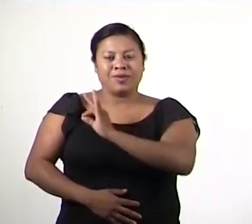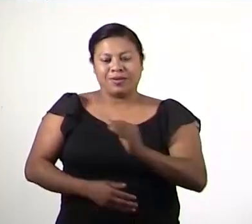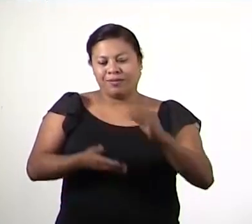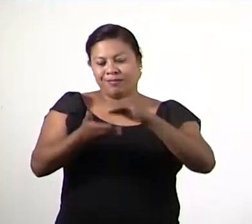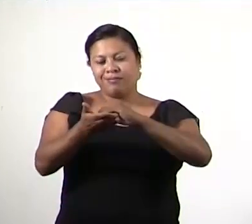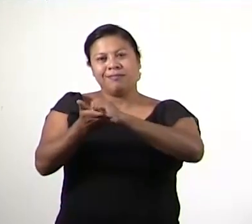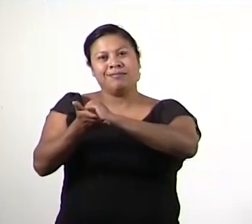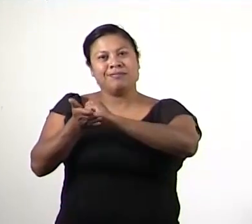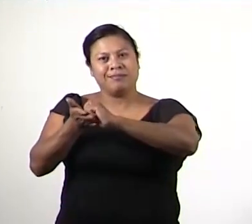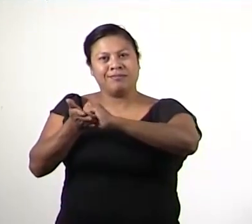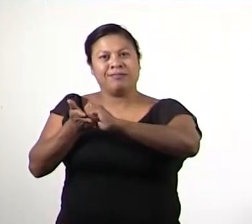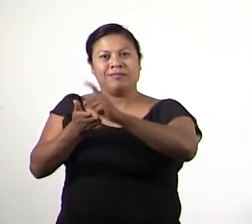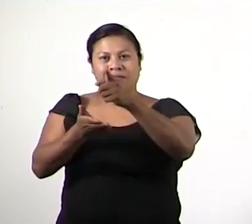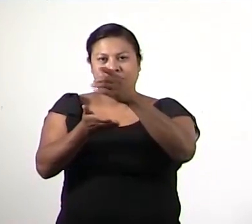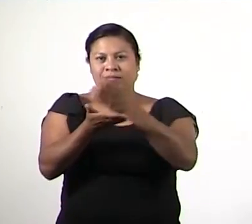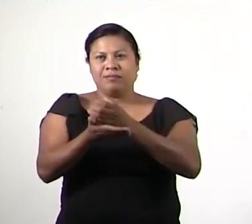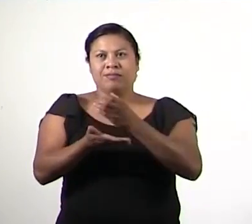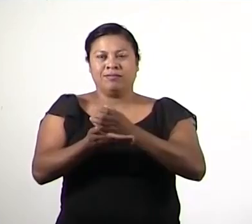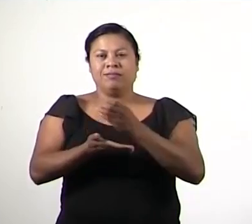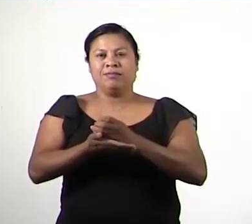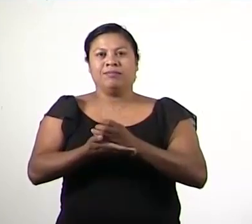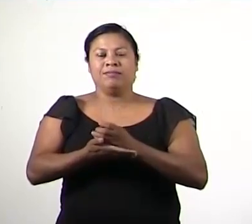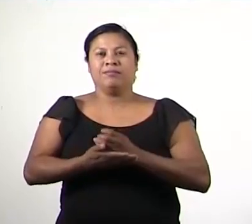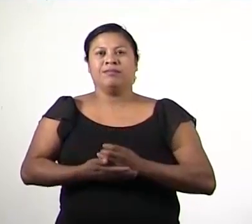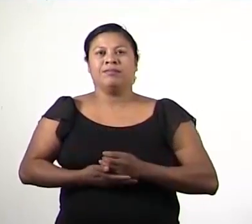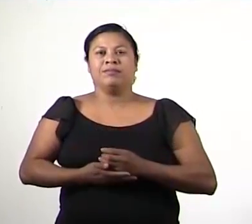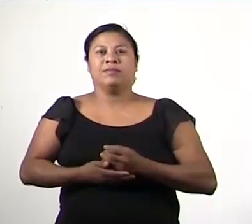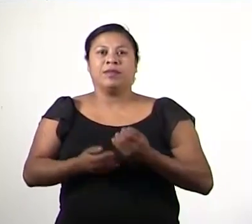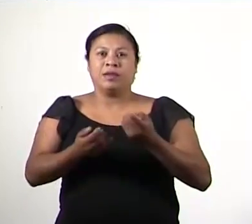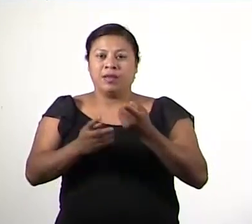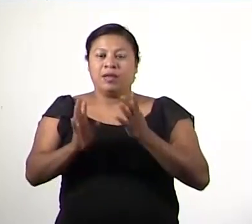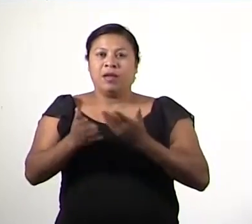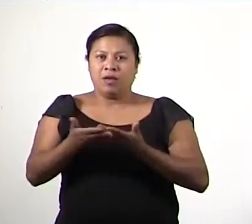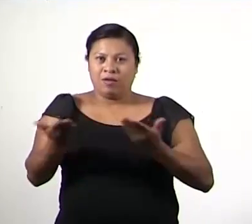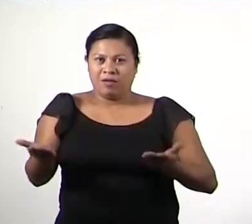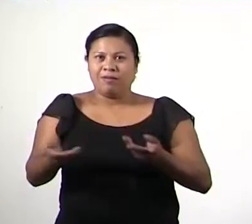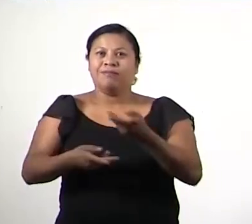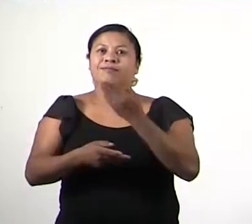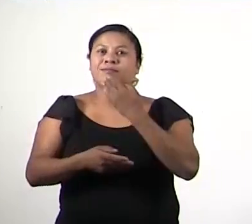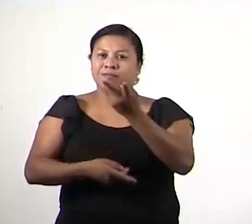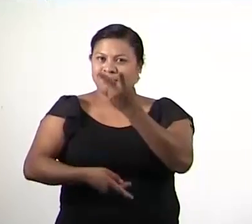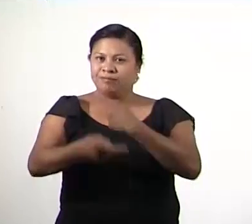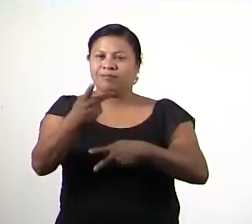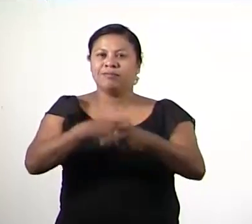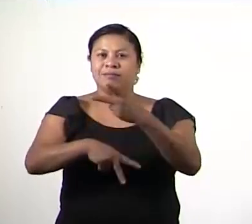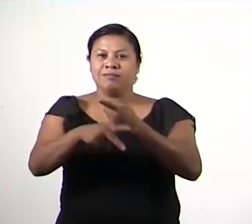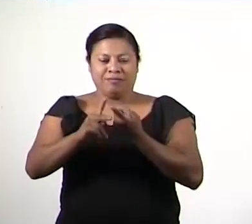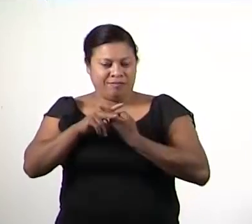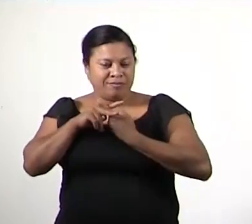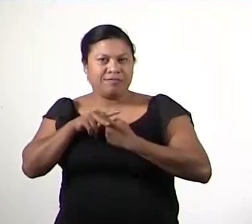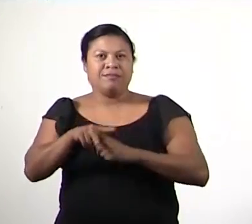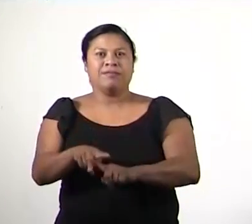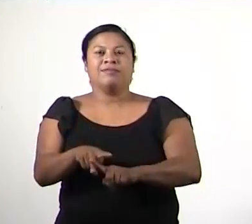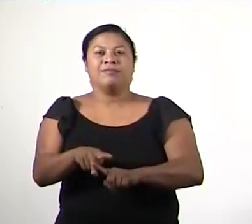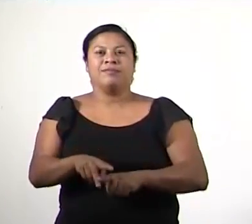puedas anotar en tu libreta. Así pues, sean bienvenidos y